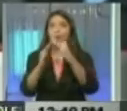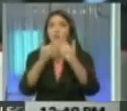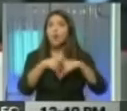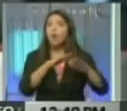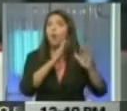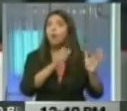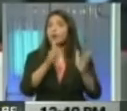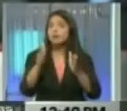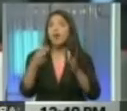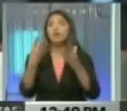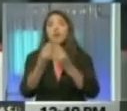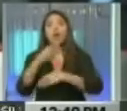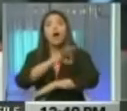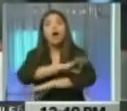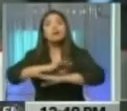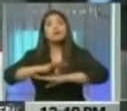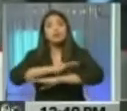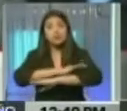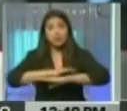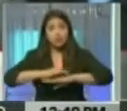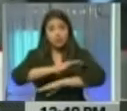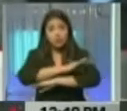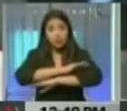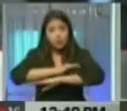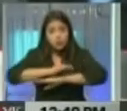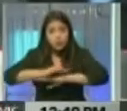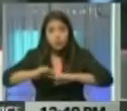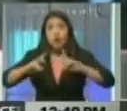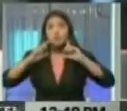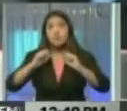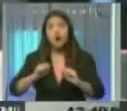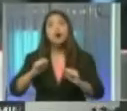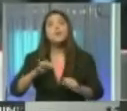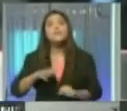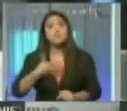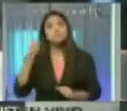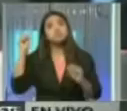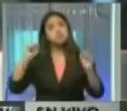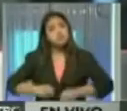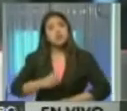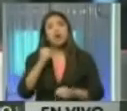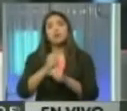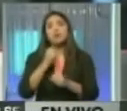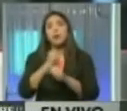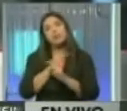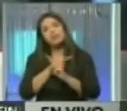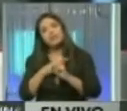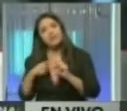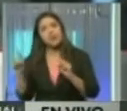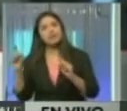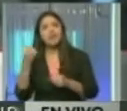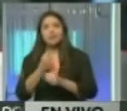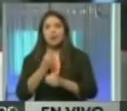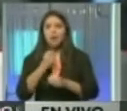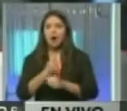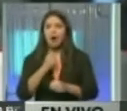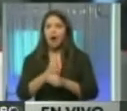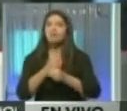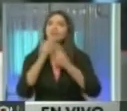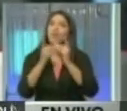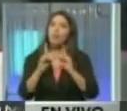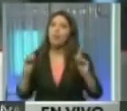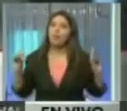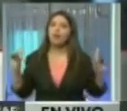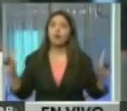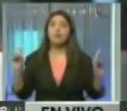con arquitectos, con arquitectas, que han planteado que es posible trabajar de una manera diferente, que es posible trabajar de una manera democrática,